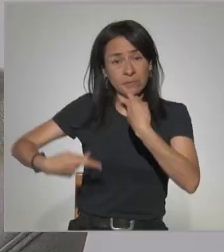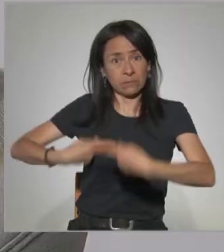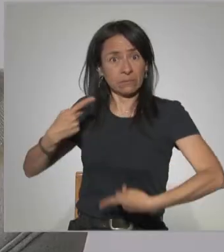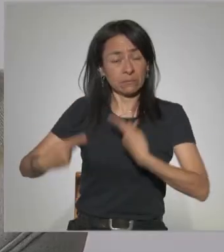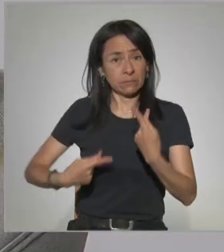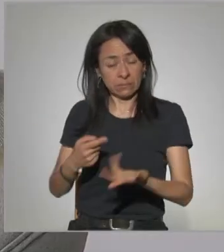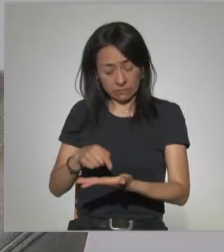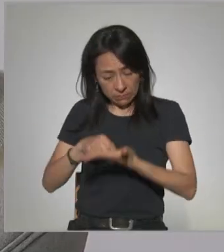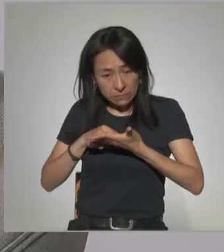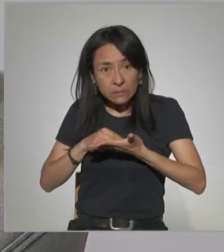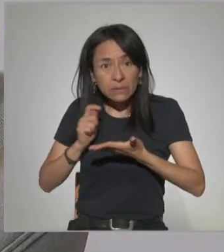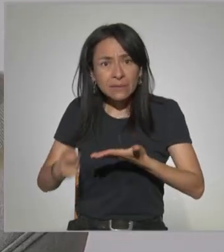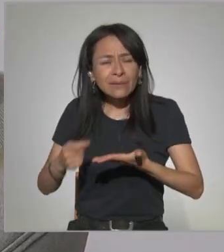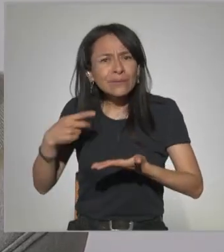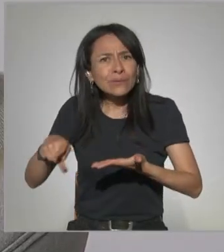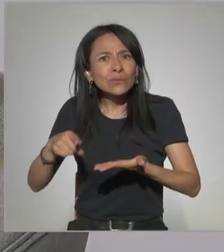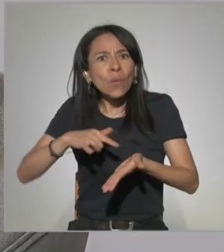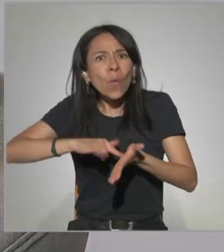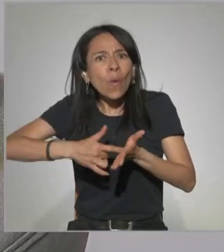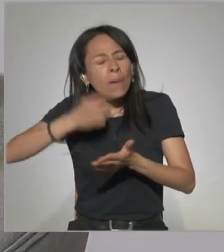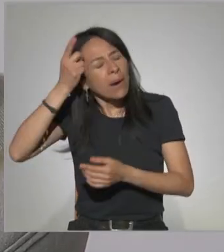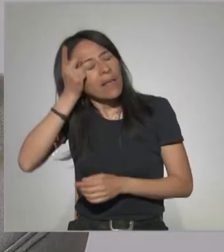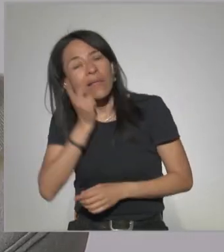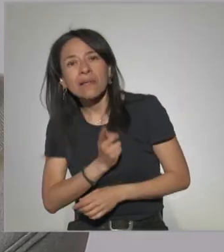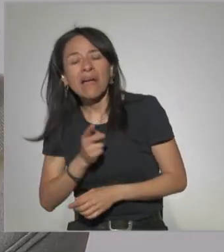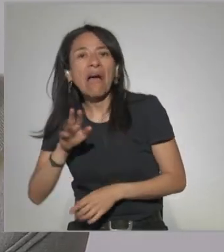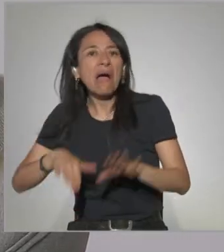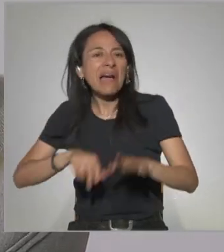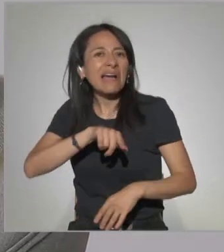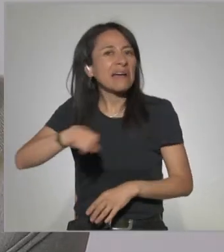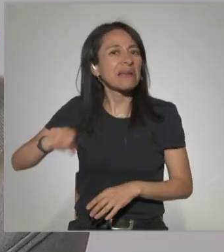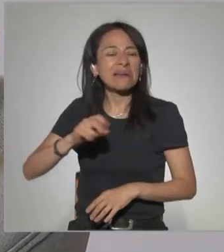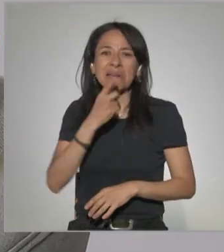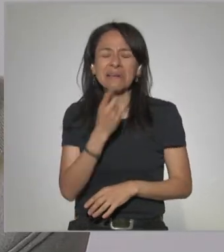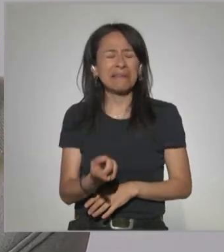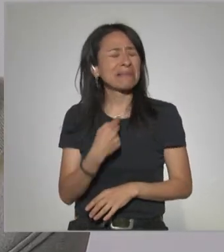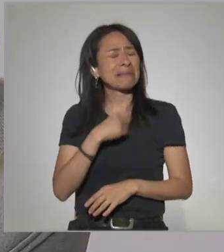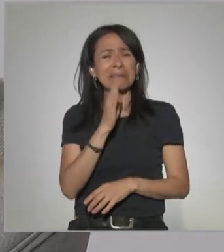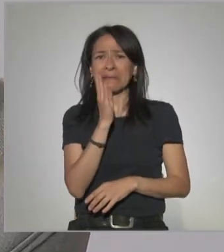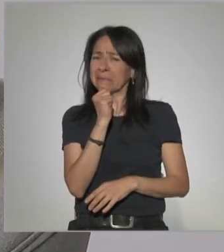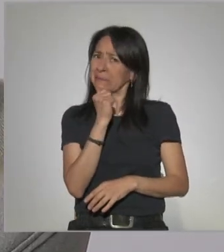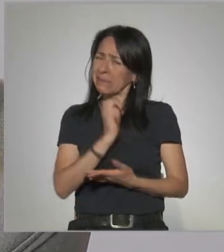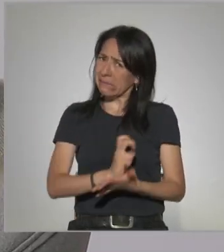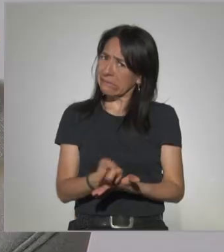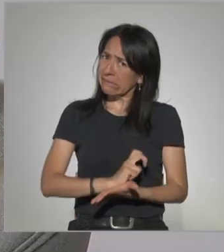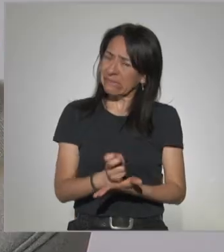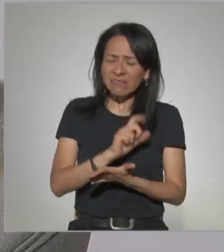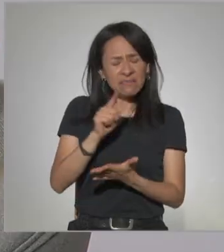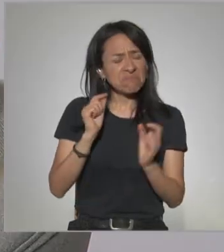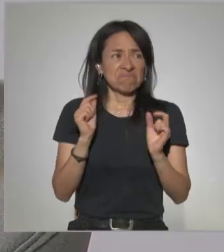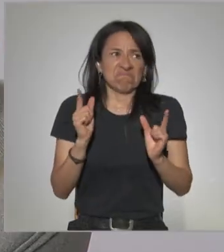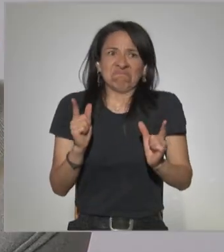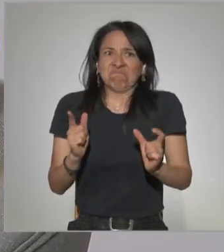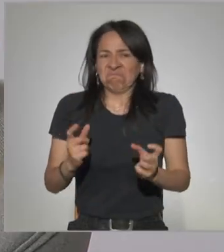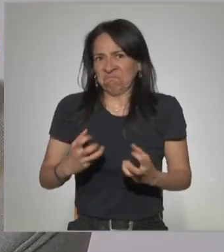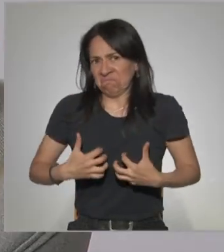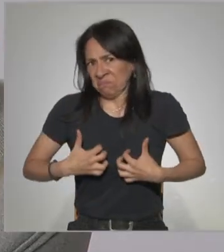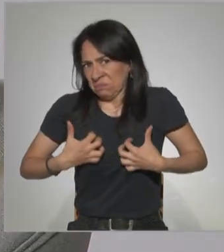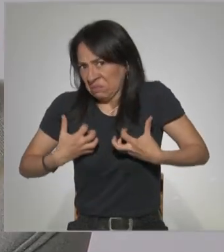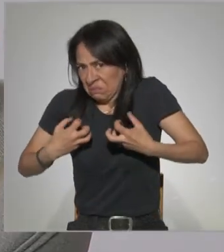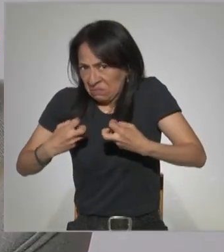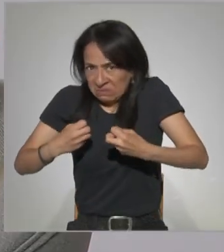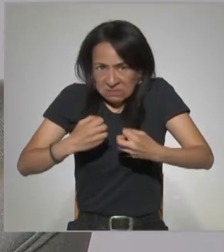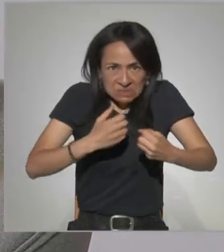sueño, porque luego nos están contando que no pueden dormir bien y despiertan de malas y luego despiertan más estresados y es como